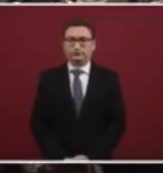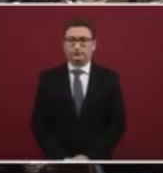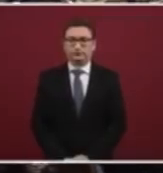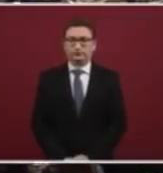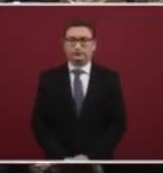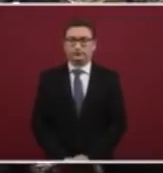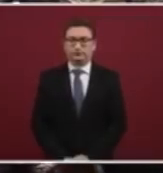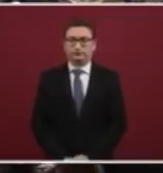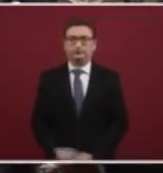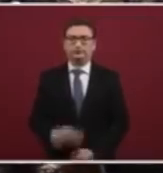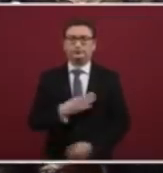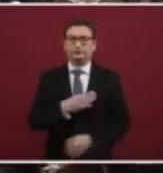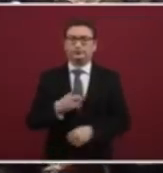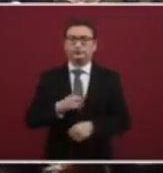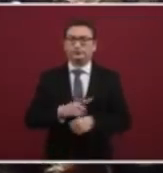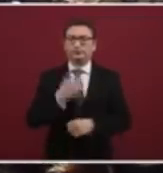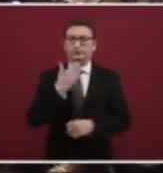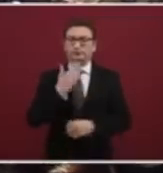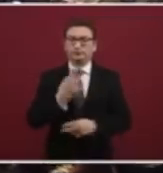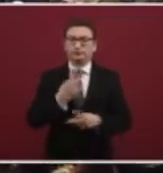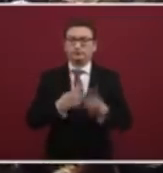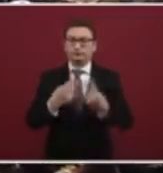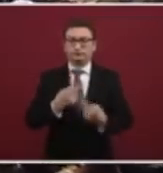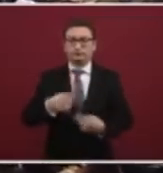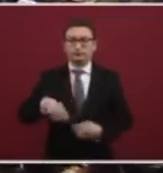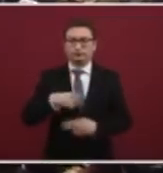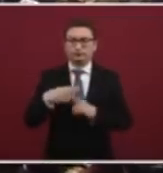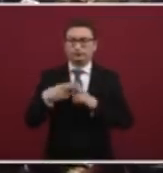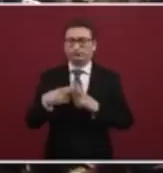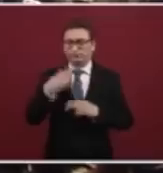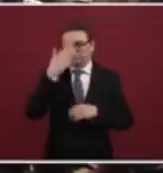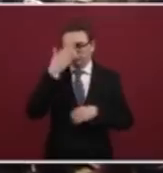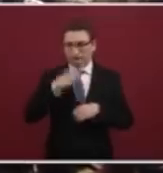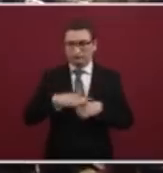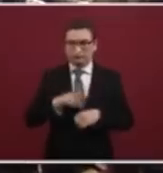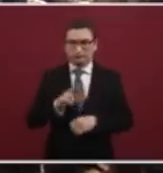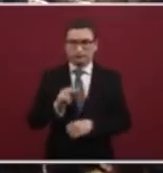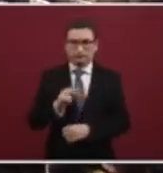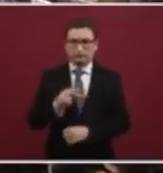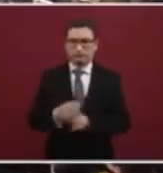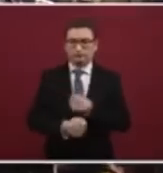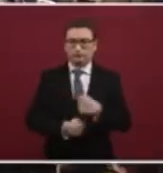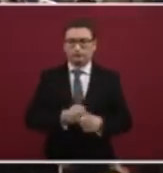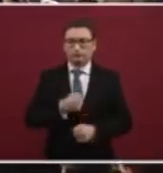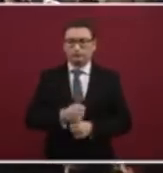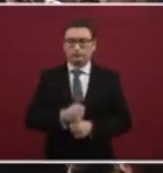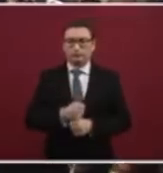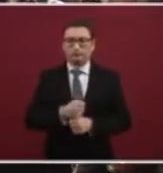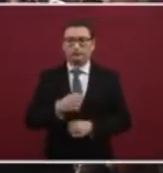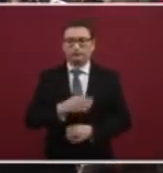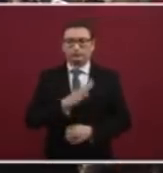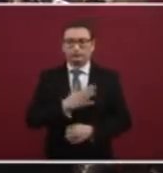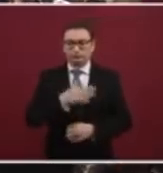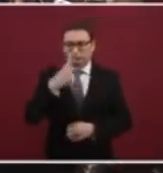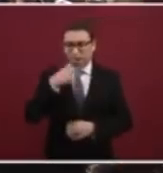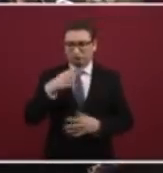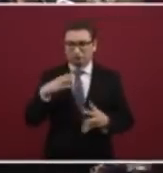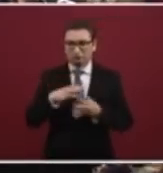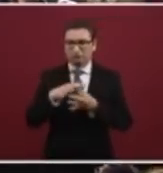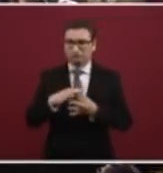sean bienvenidos a la conmemoración de los 80 años de la llegada del exilio republicano español a mexico